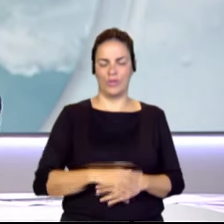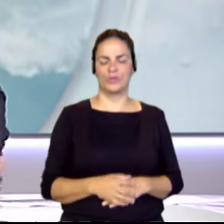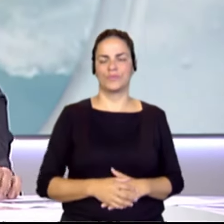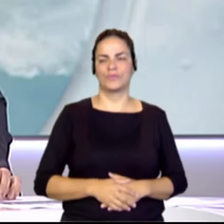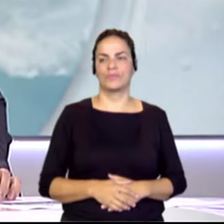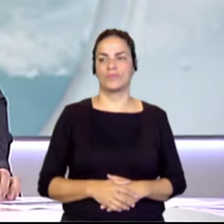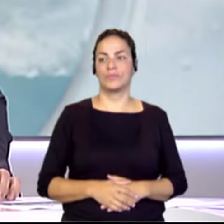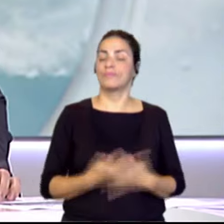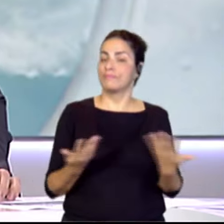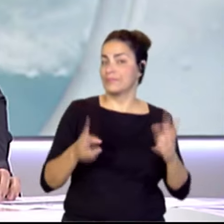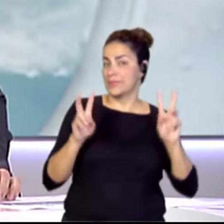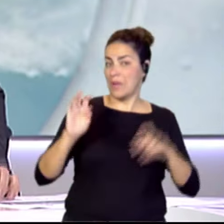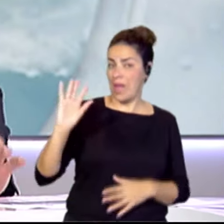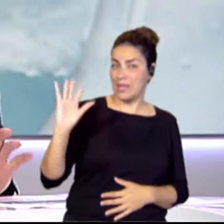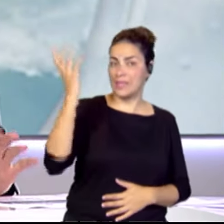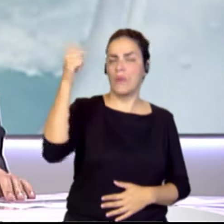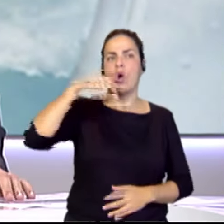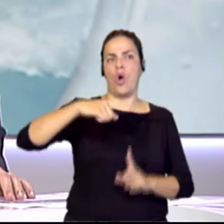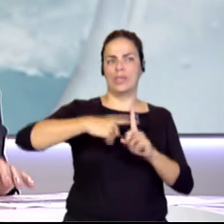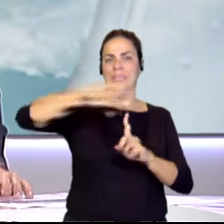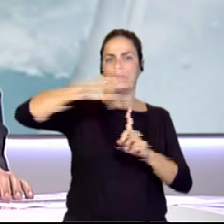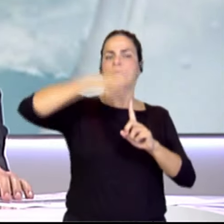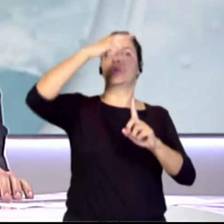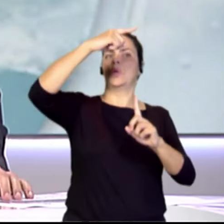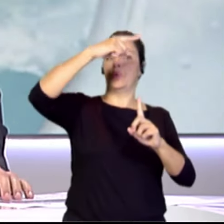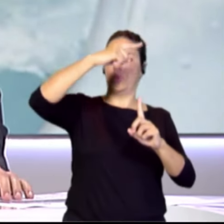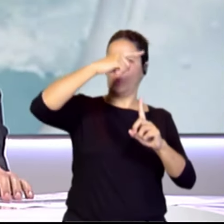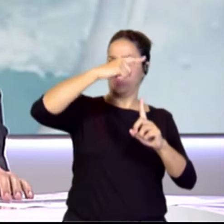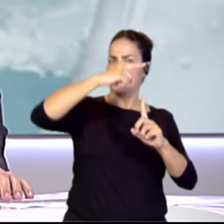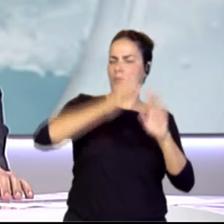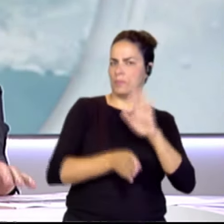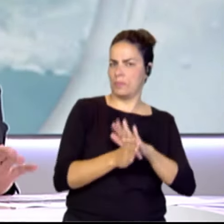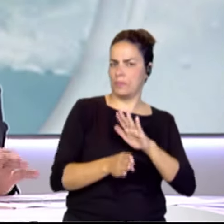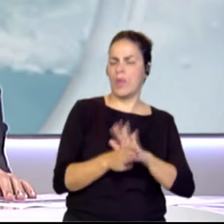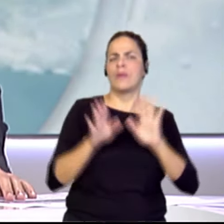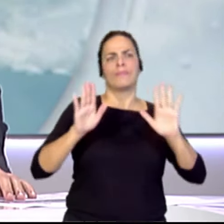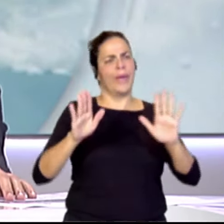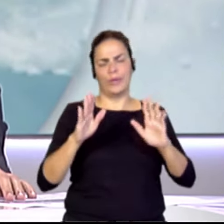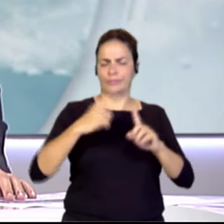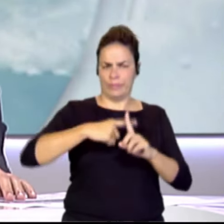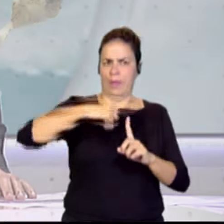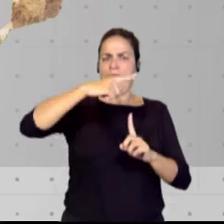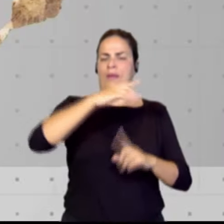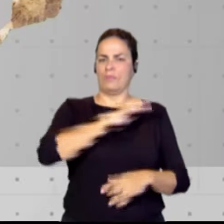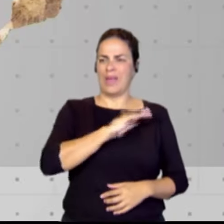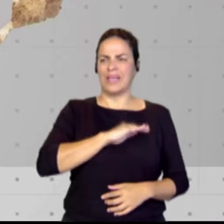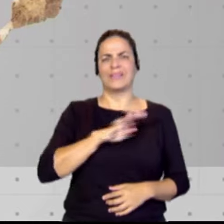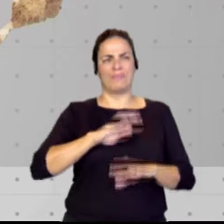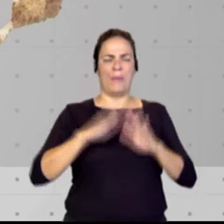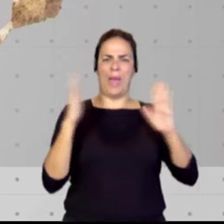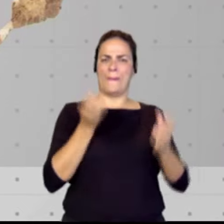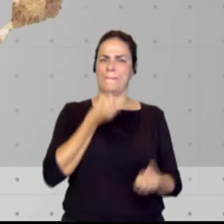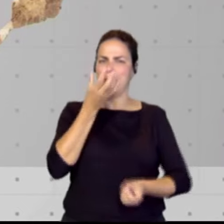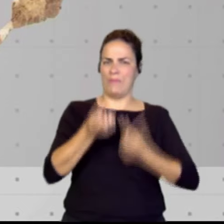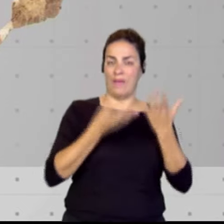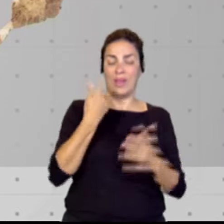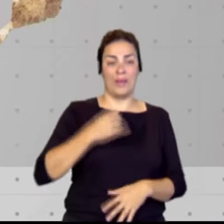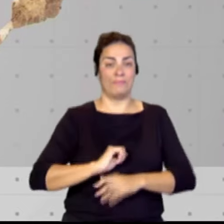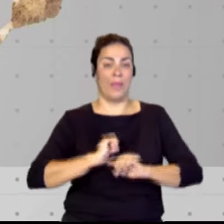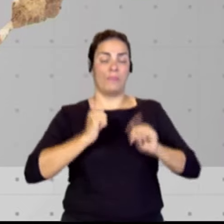Pues en cuanto al tiempo hoy seguirán bajando las temperaturas pero vamos a continuar con valores poco habituales para la primavera el día comienza con